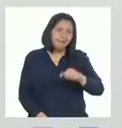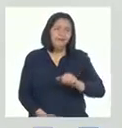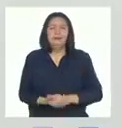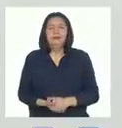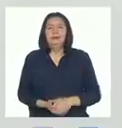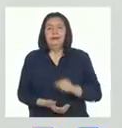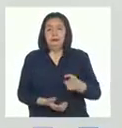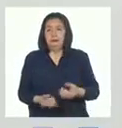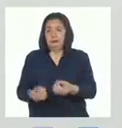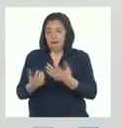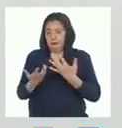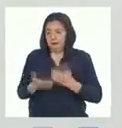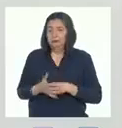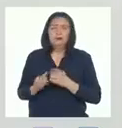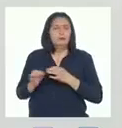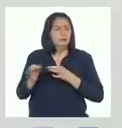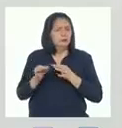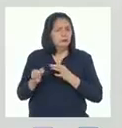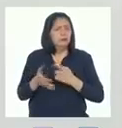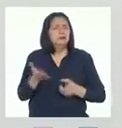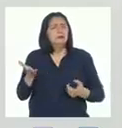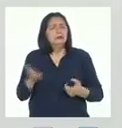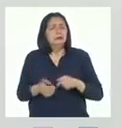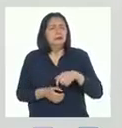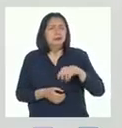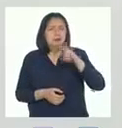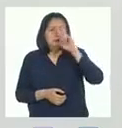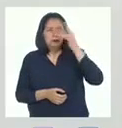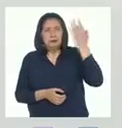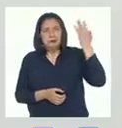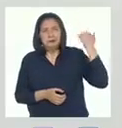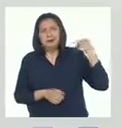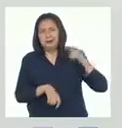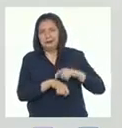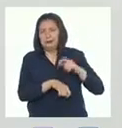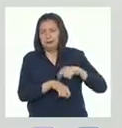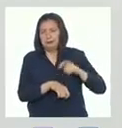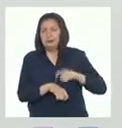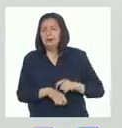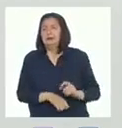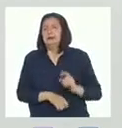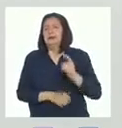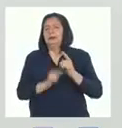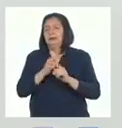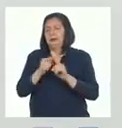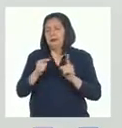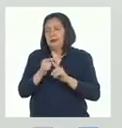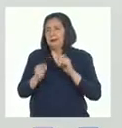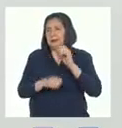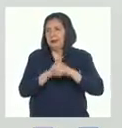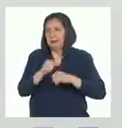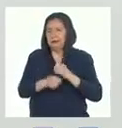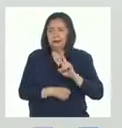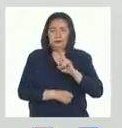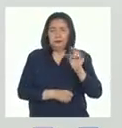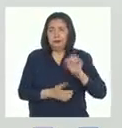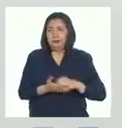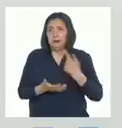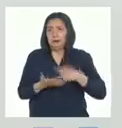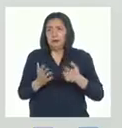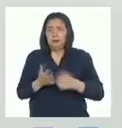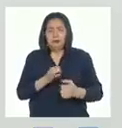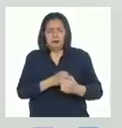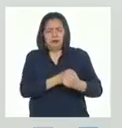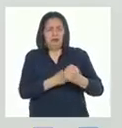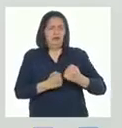Patricia. Él nos brinda un retrato de lo que se vivía en el Perú de esa época, la primera mitad del siglo XX, como el abuso